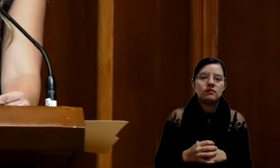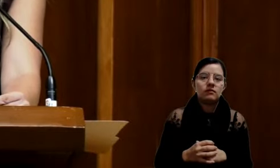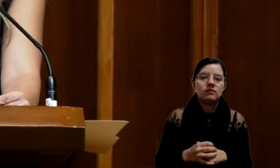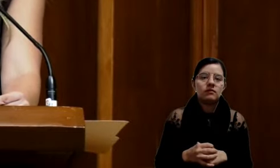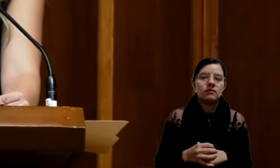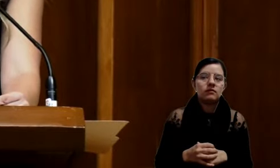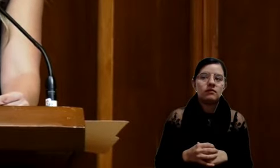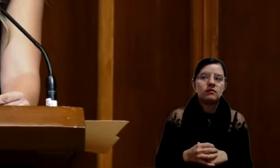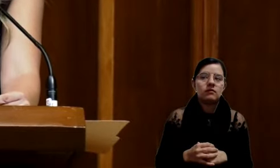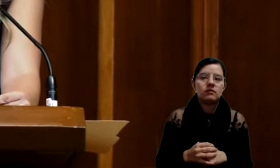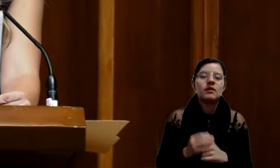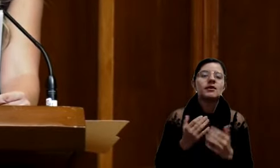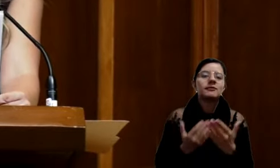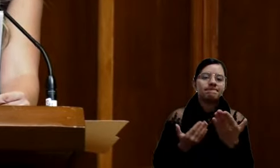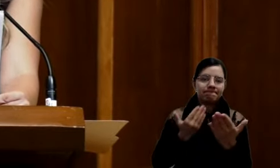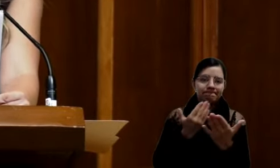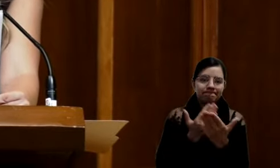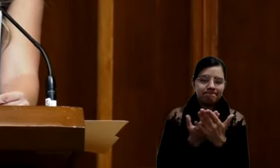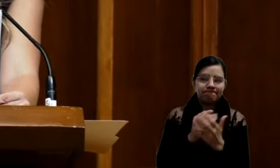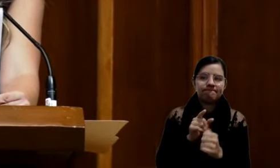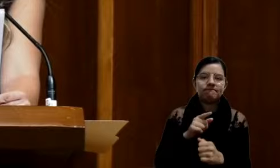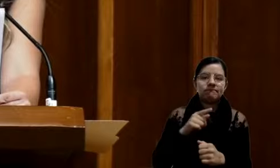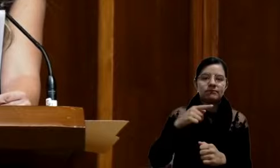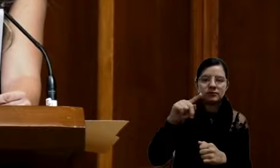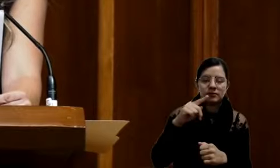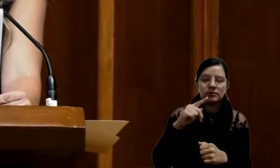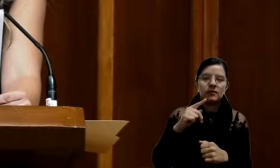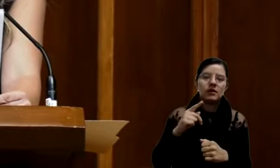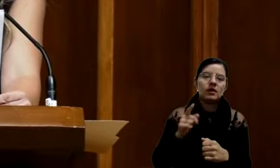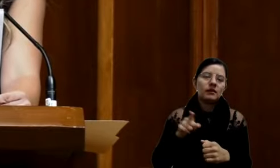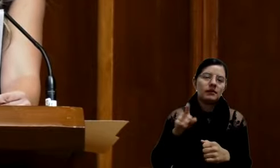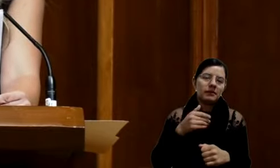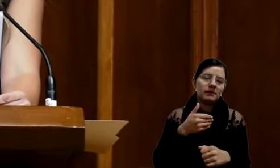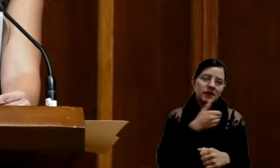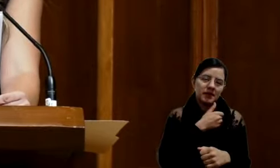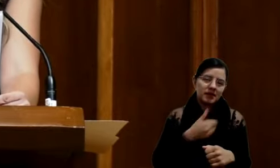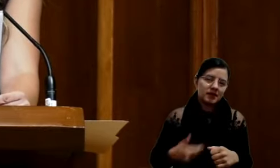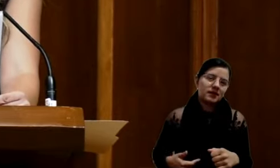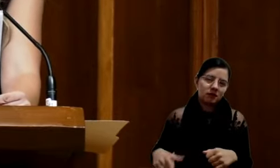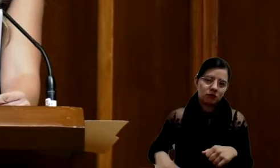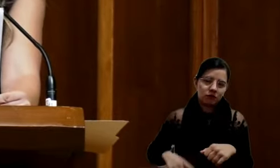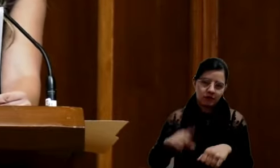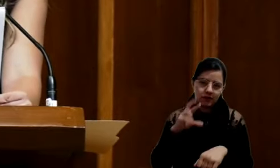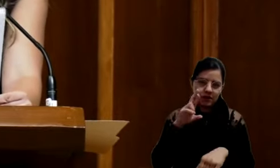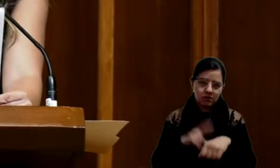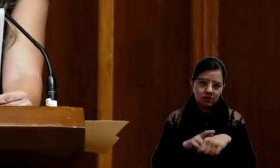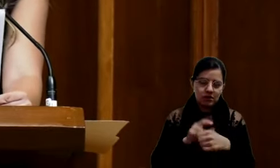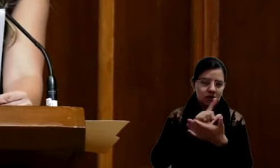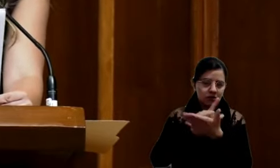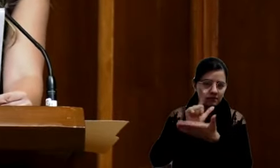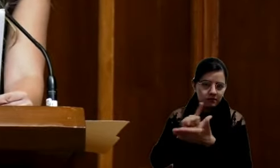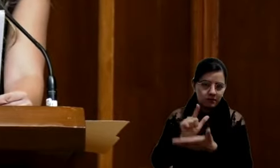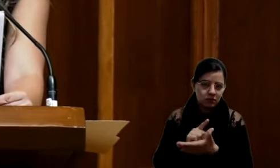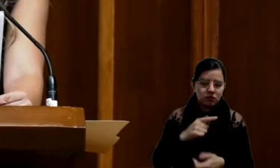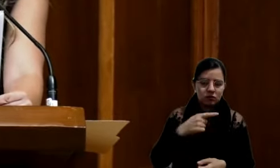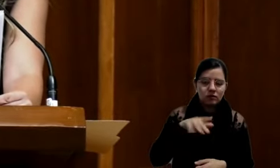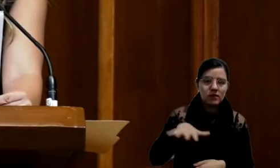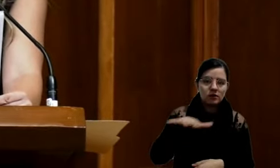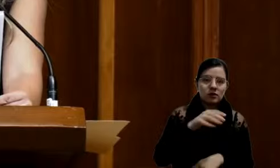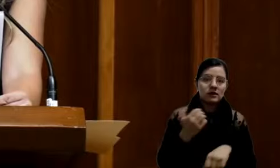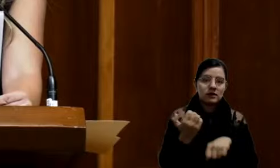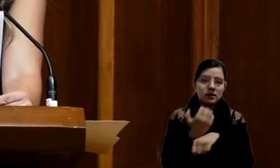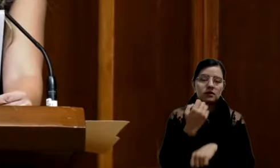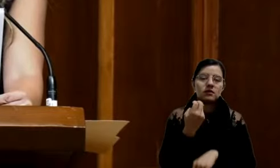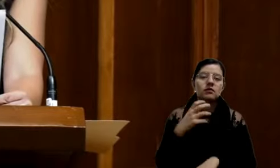destacamos la iniciativa de la maestra Delfina Gómez Álvarez, Limpiemos Nuestro Estado, la cual es un esfuerzo de limpieza,